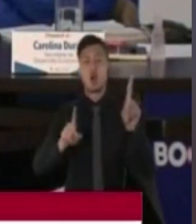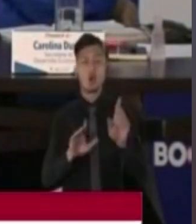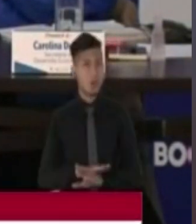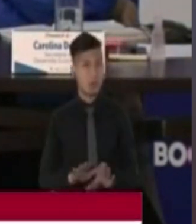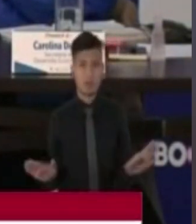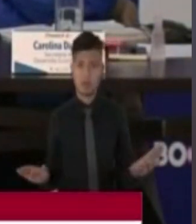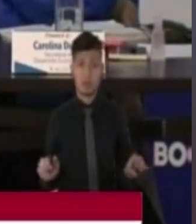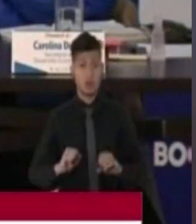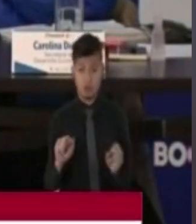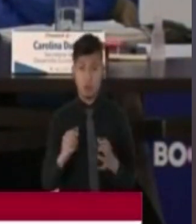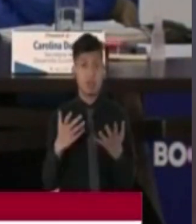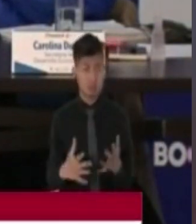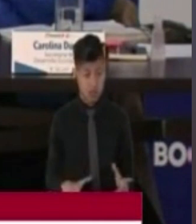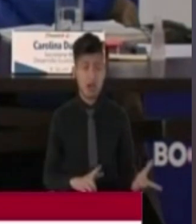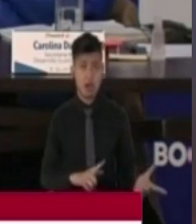Bogotá está preparada